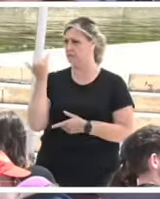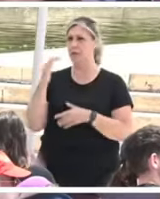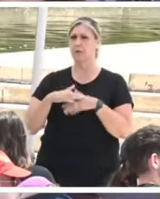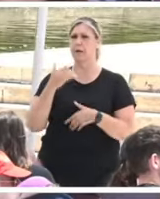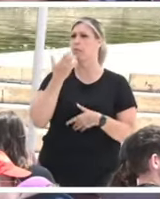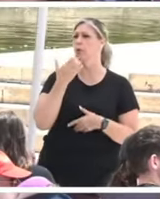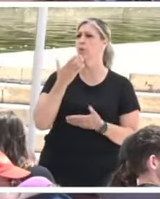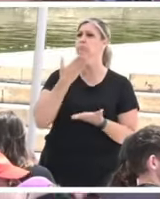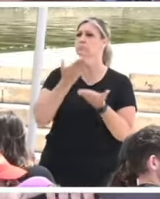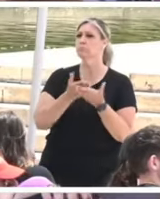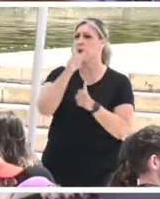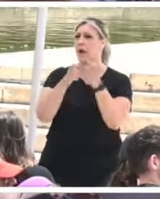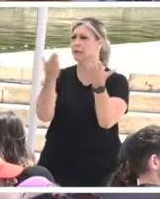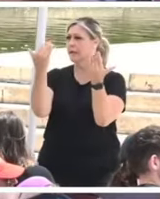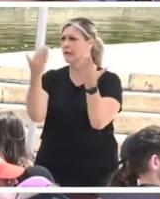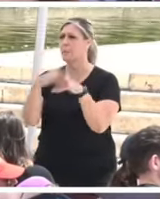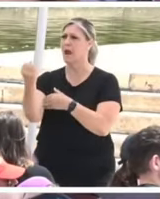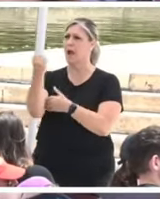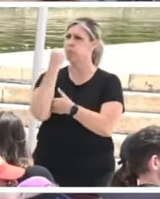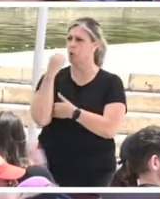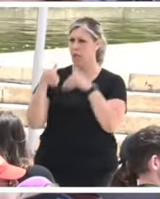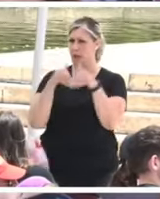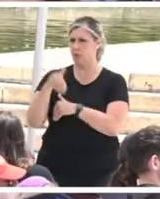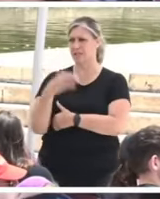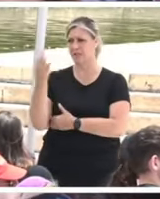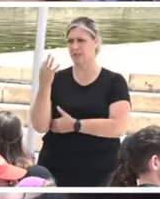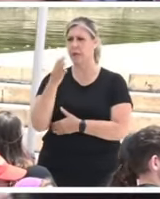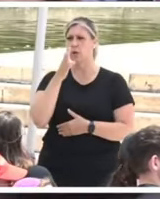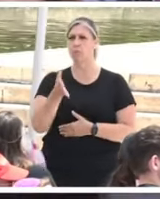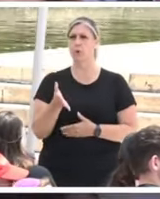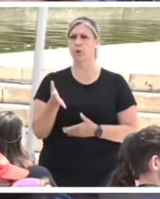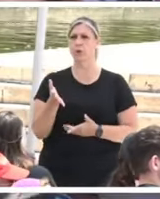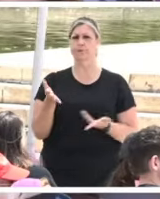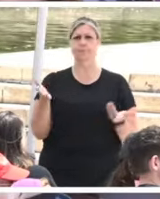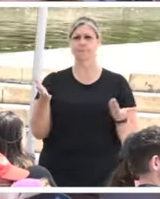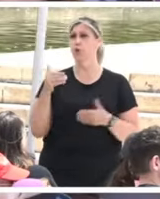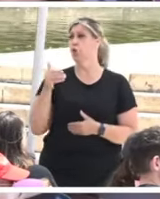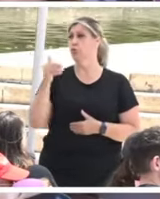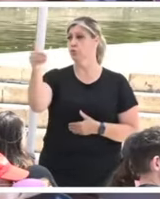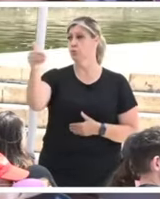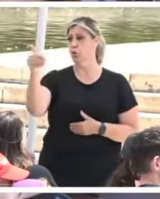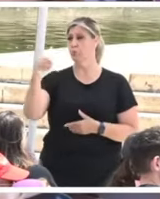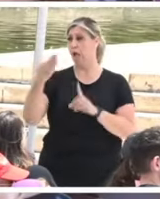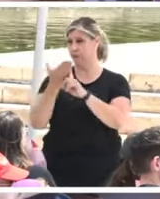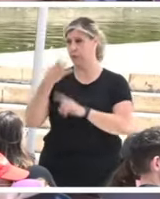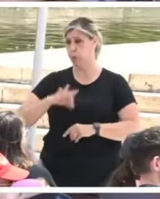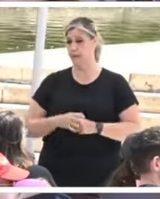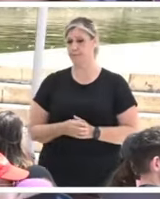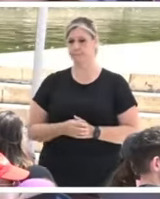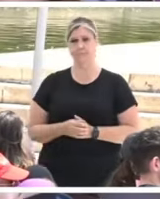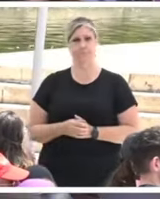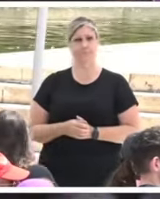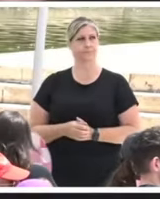llamar y apelar a nuestra gente a que nos apoye en estas elecciones, porque nos va el futuro en ello.